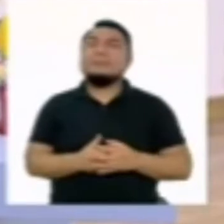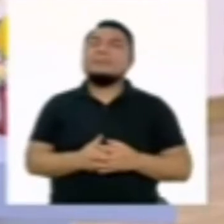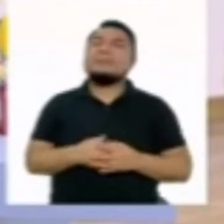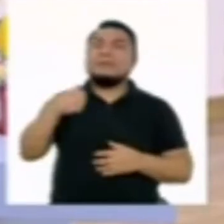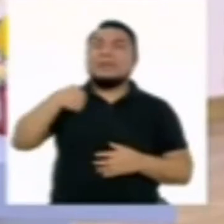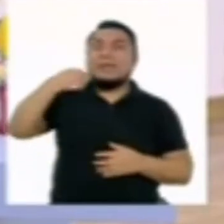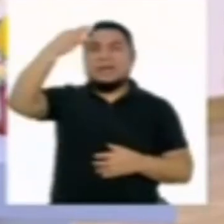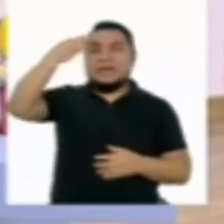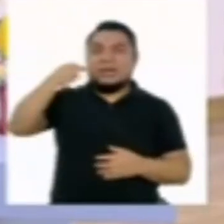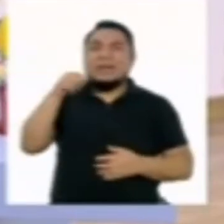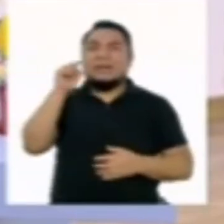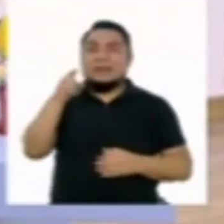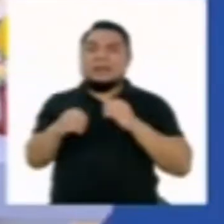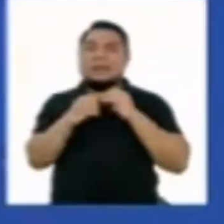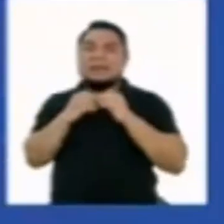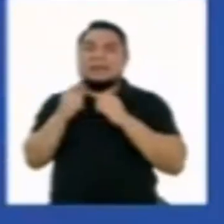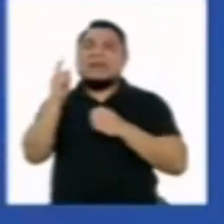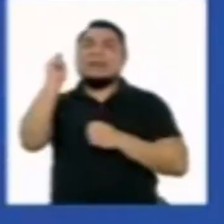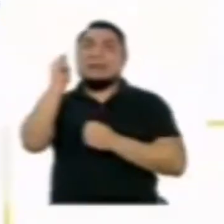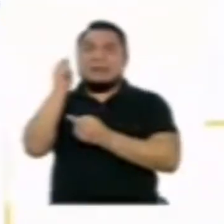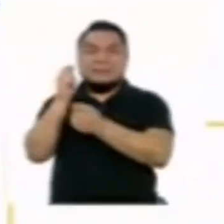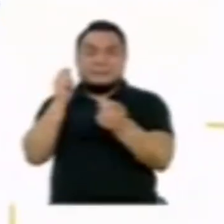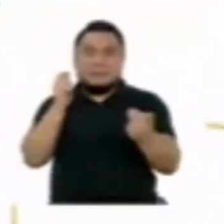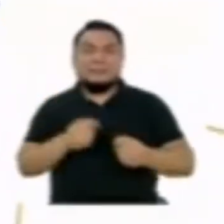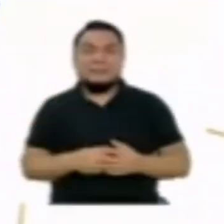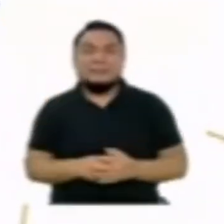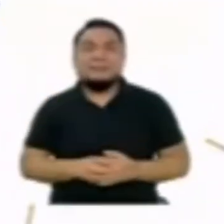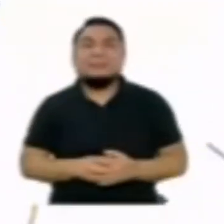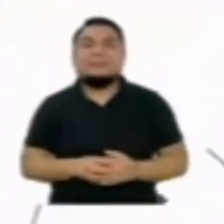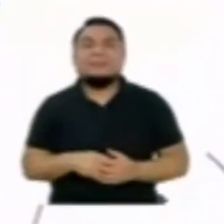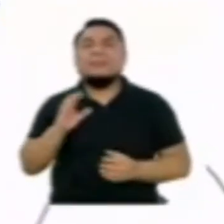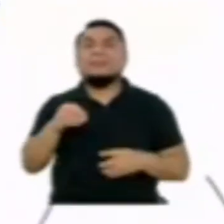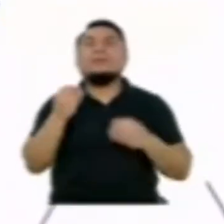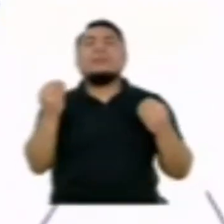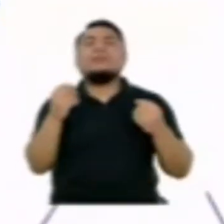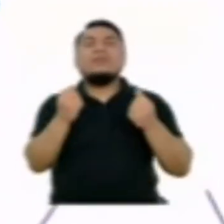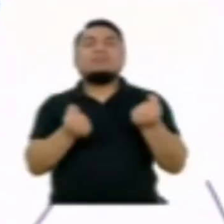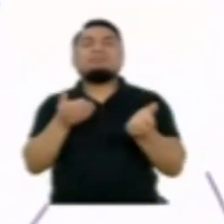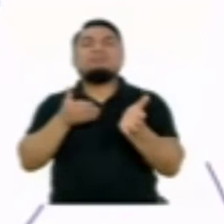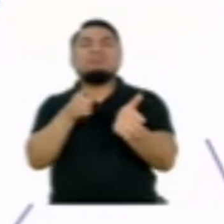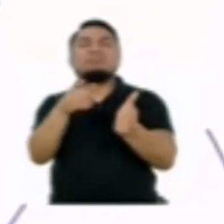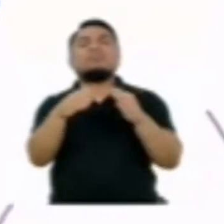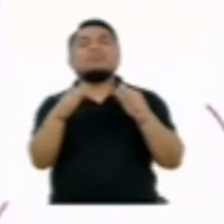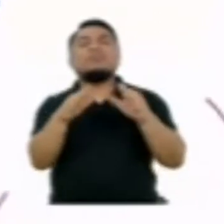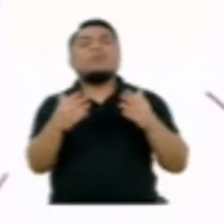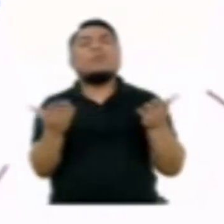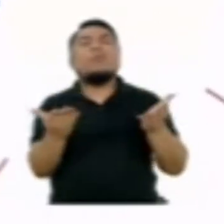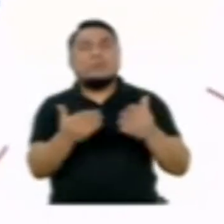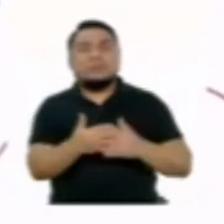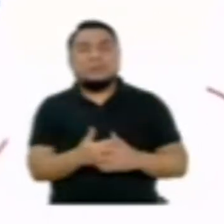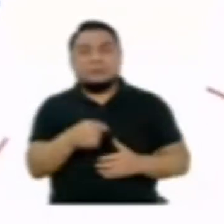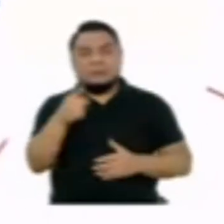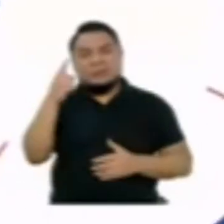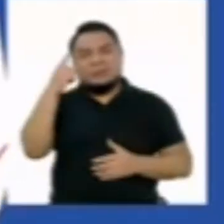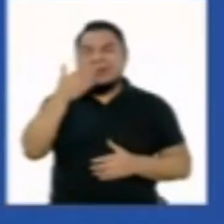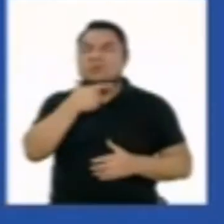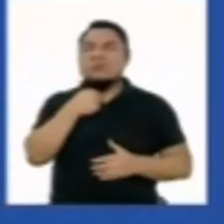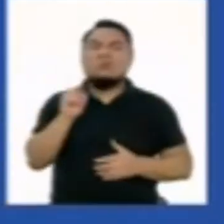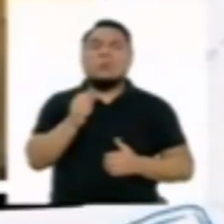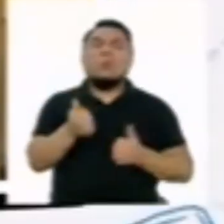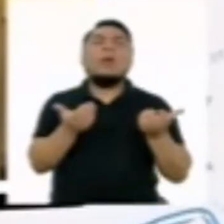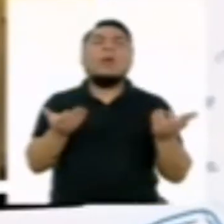Creo que vamos a resolverlas con estos testimonios. ¿Cómo es el tráfico en tu ciudad? ¿Qué es lo que menos te gusta de